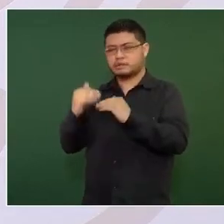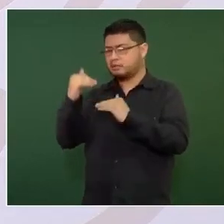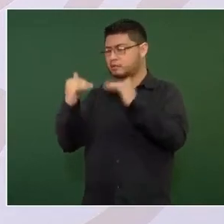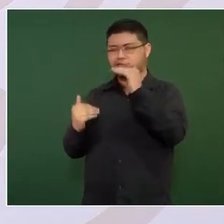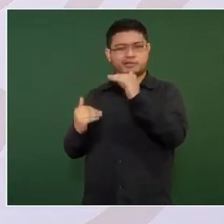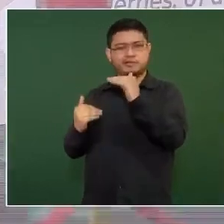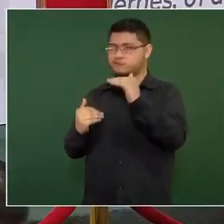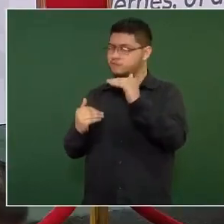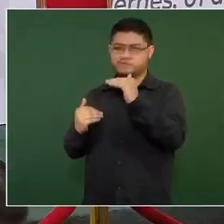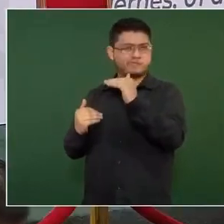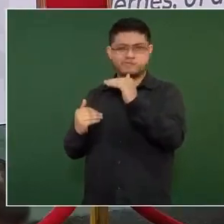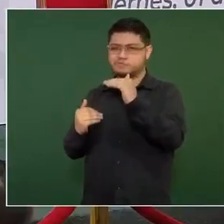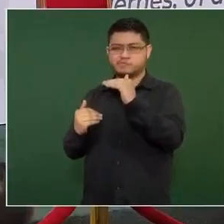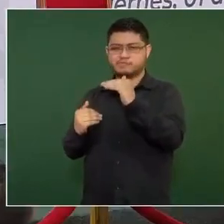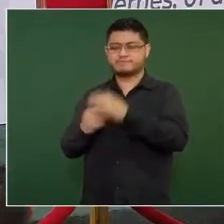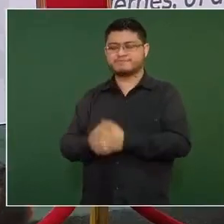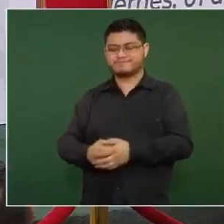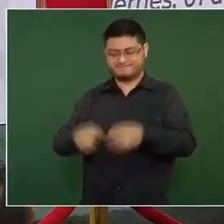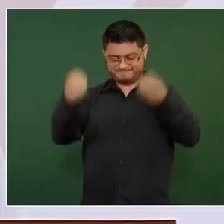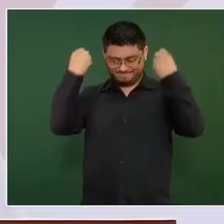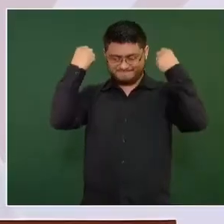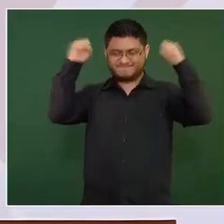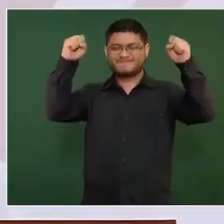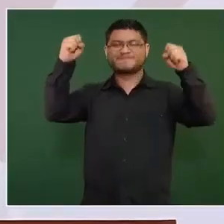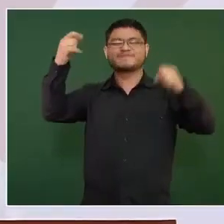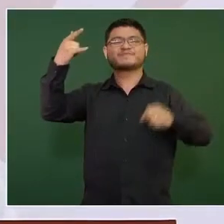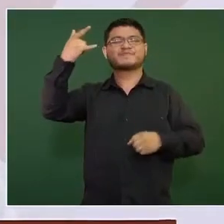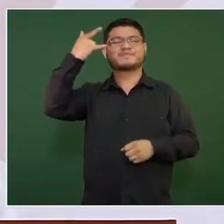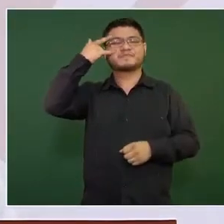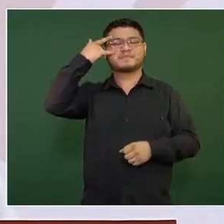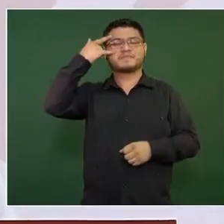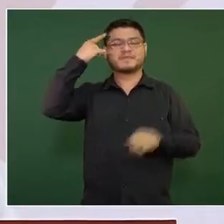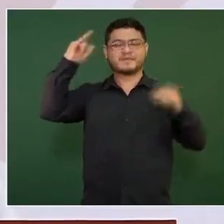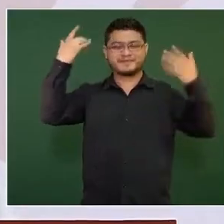no. ¡Que viva Campeche!